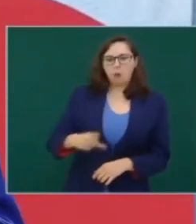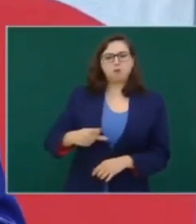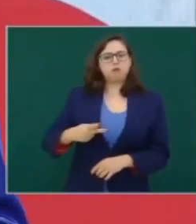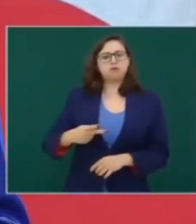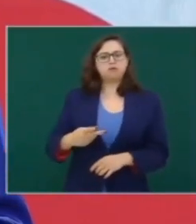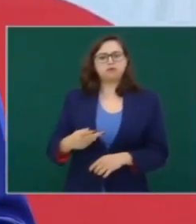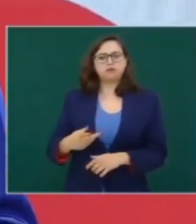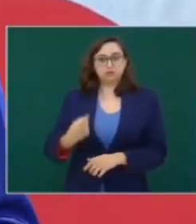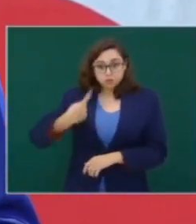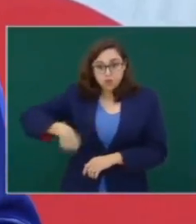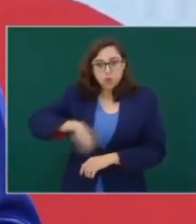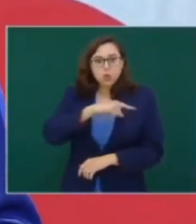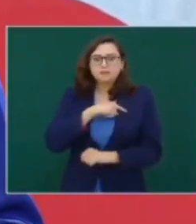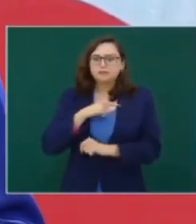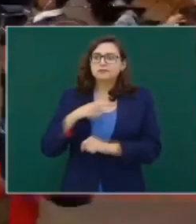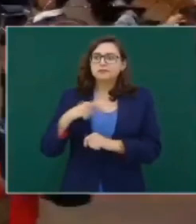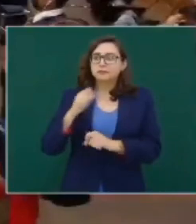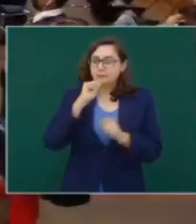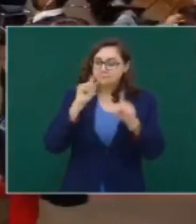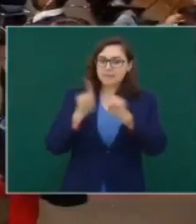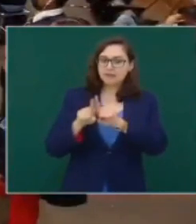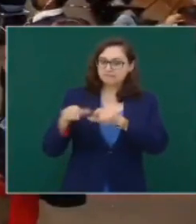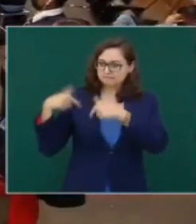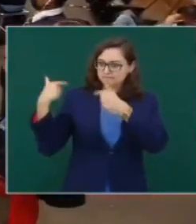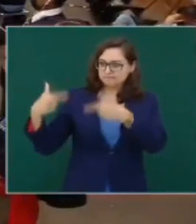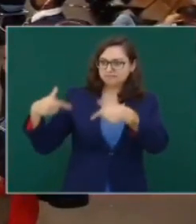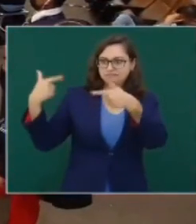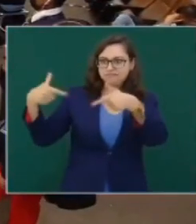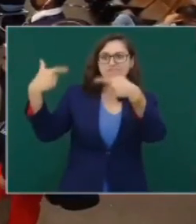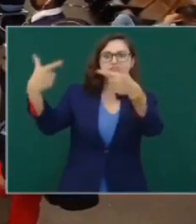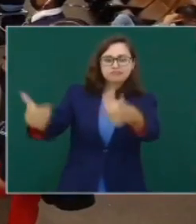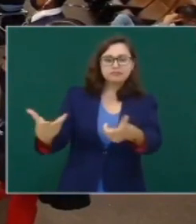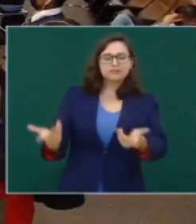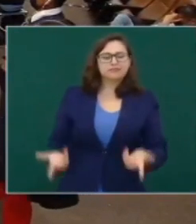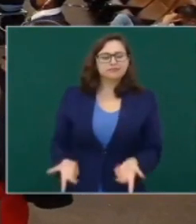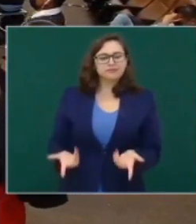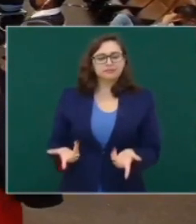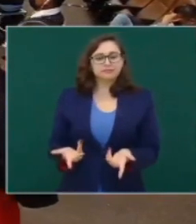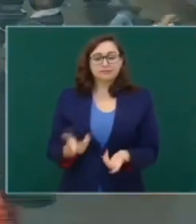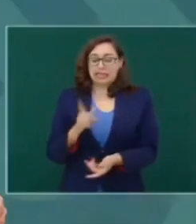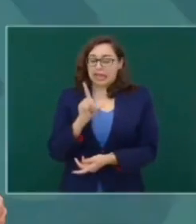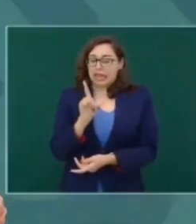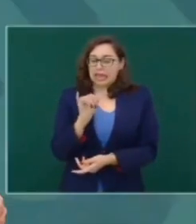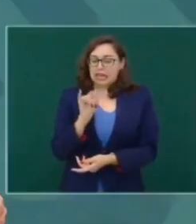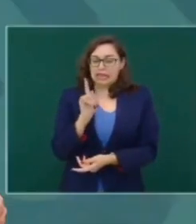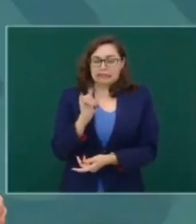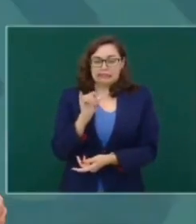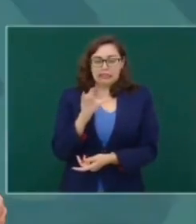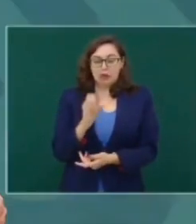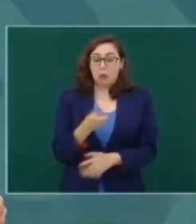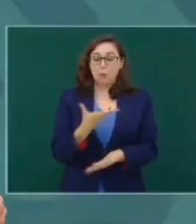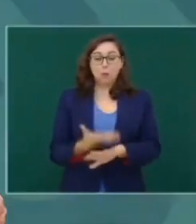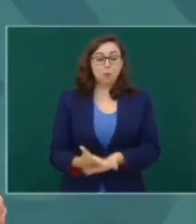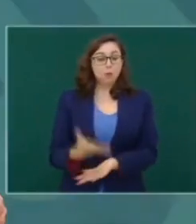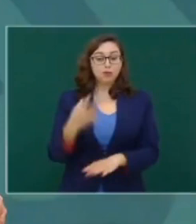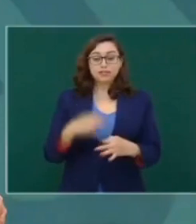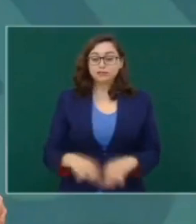detrás de nosotros. El litio es estratégico, es